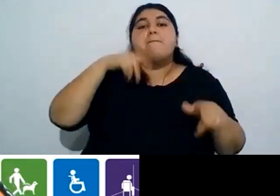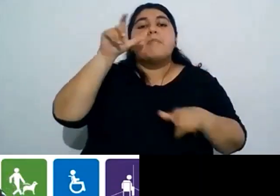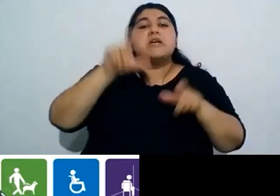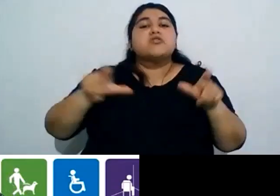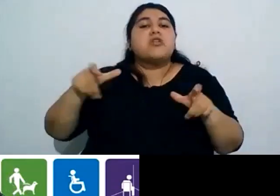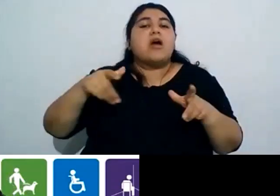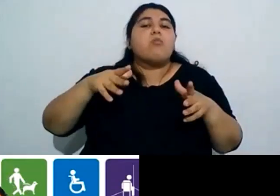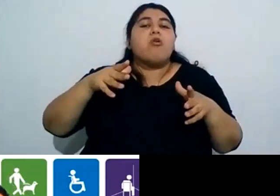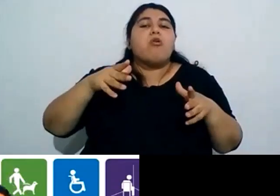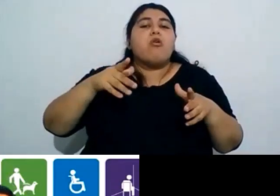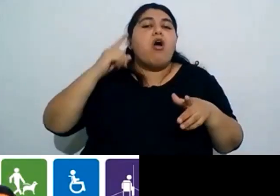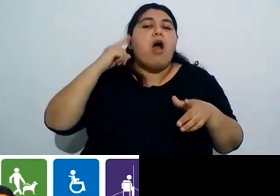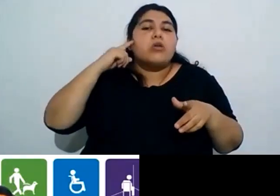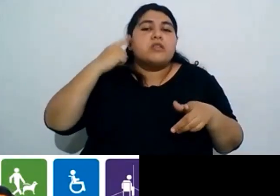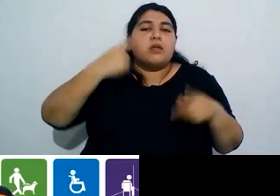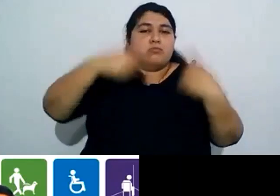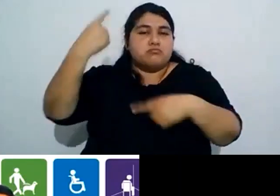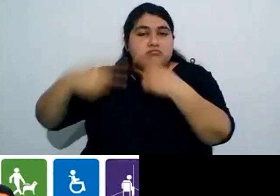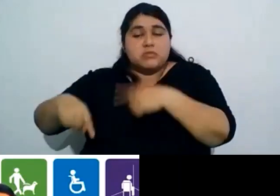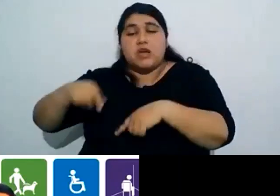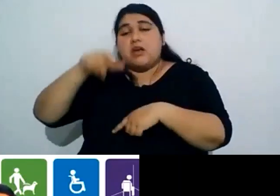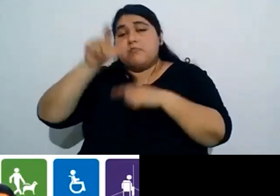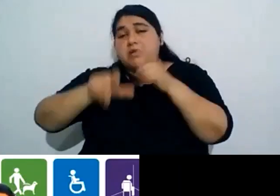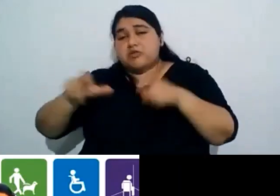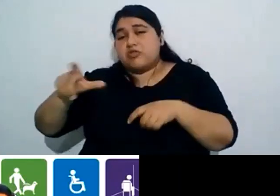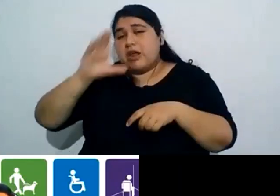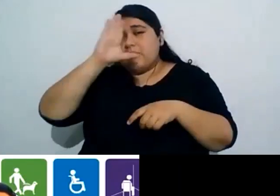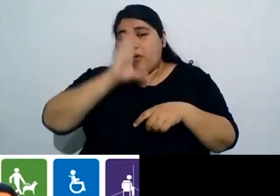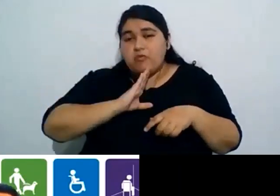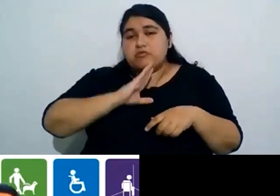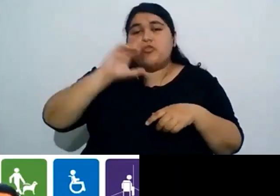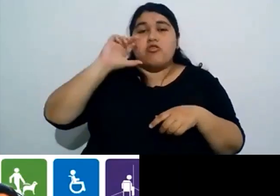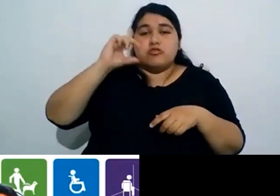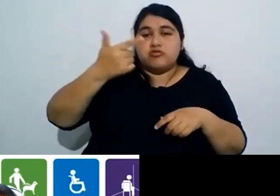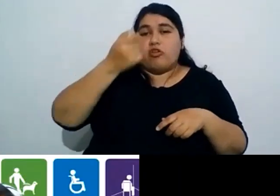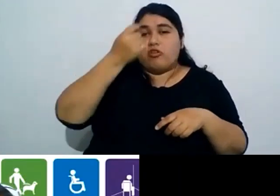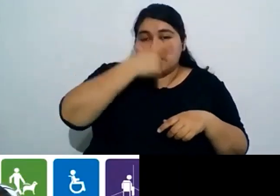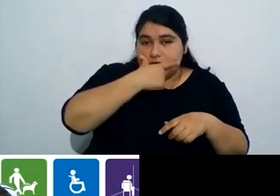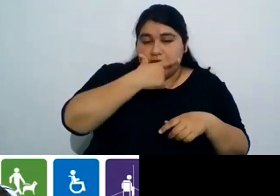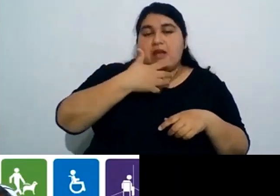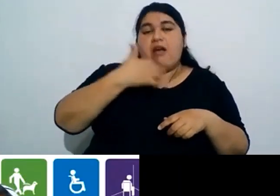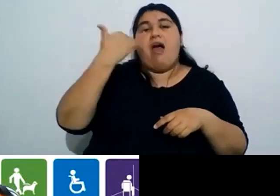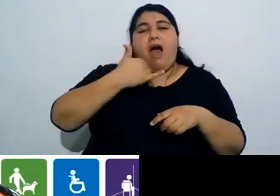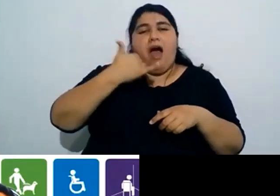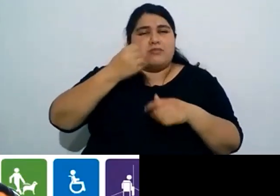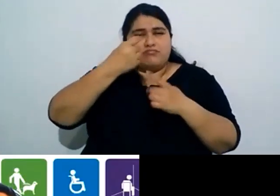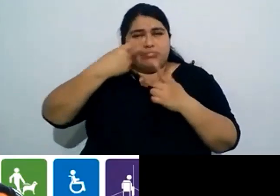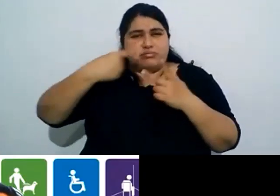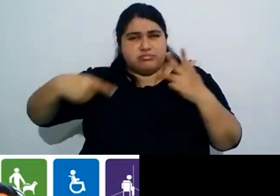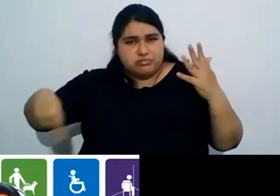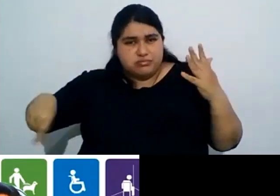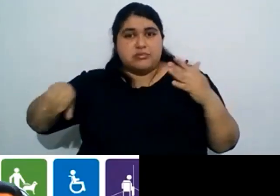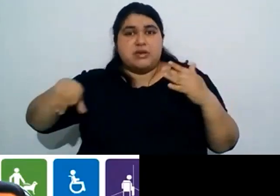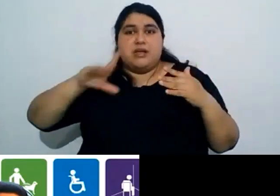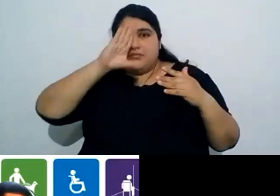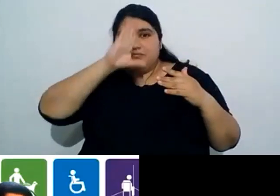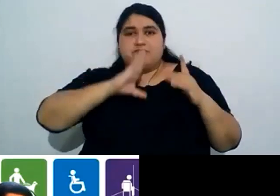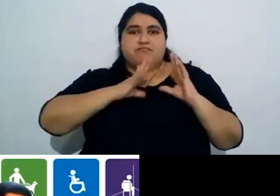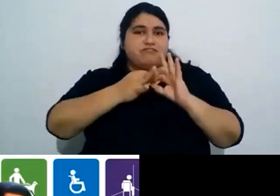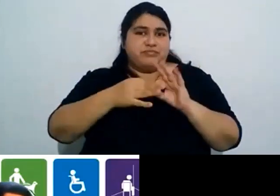auditiva. Sordos, sordociegos, hipoacúsicos, hiperacúsicos, todo esto que vivimos,